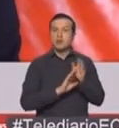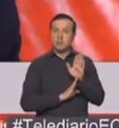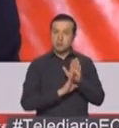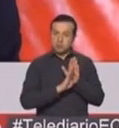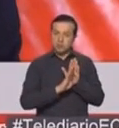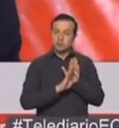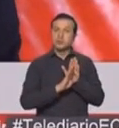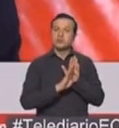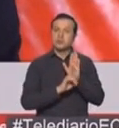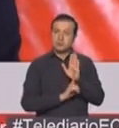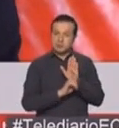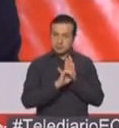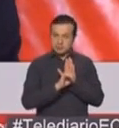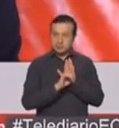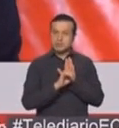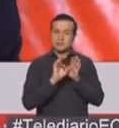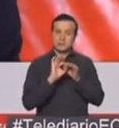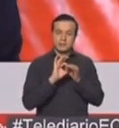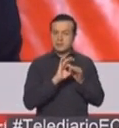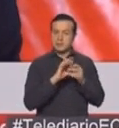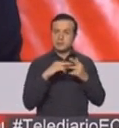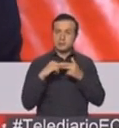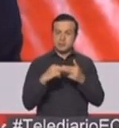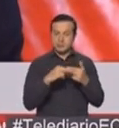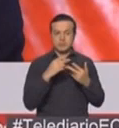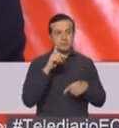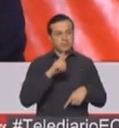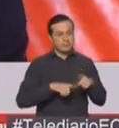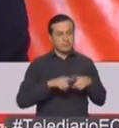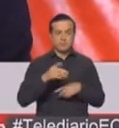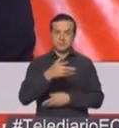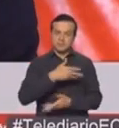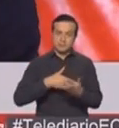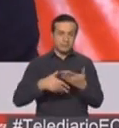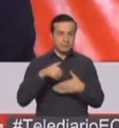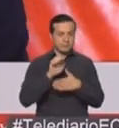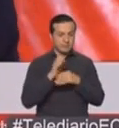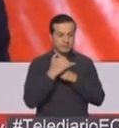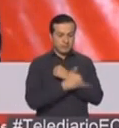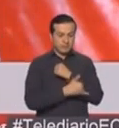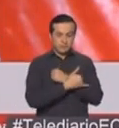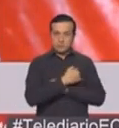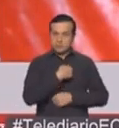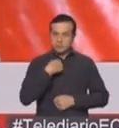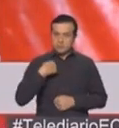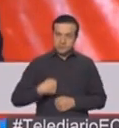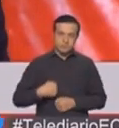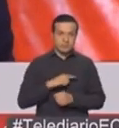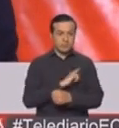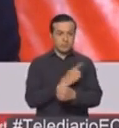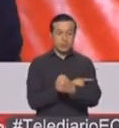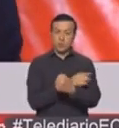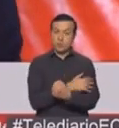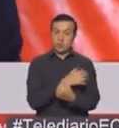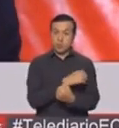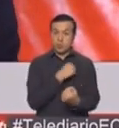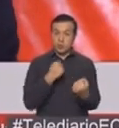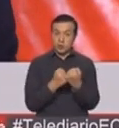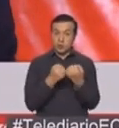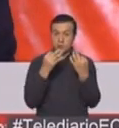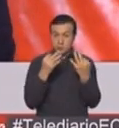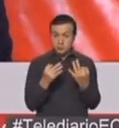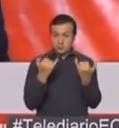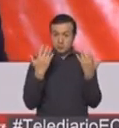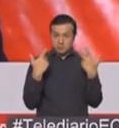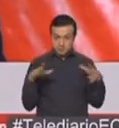desarrollo. Las relaciones de amistad y cooperación entre Ecuador y China se han fortalecido hasta alcanzar el nivel